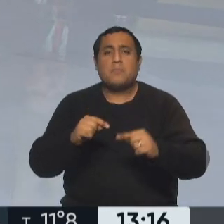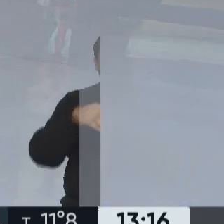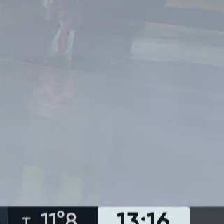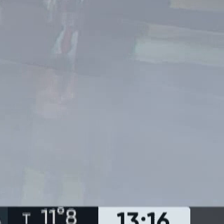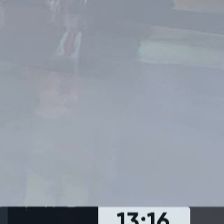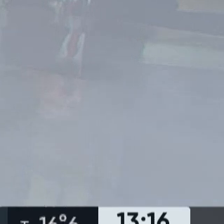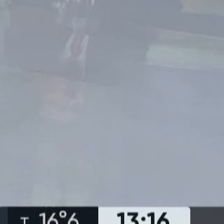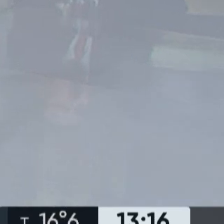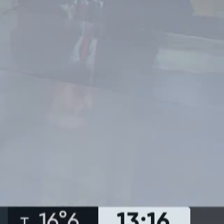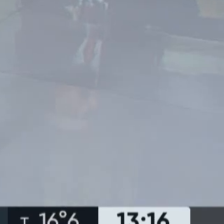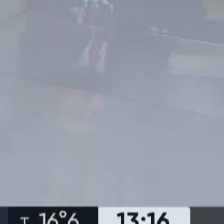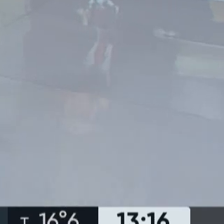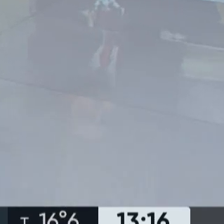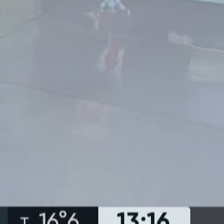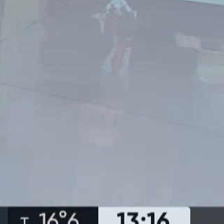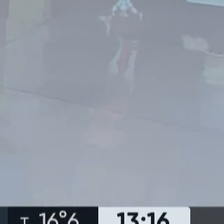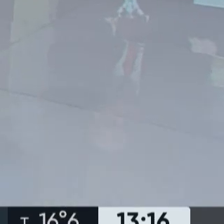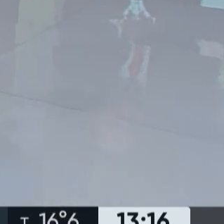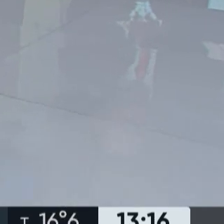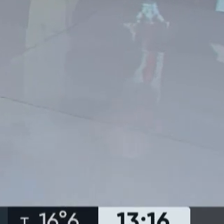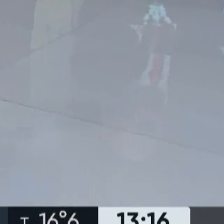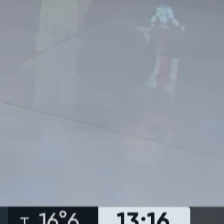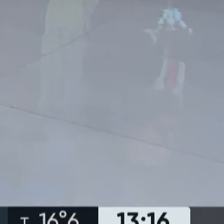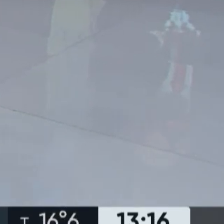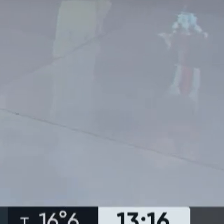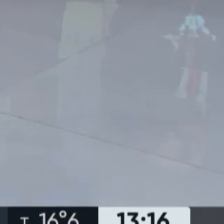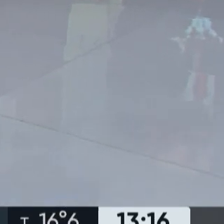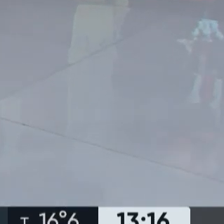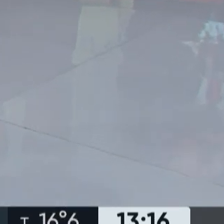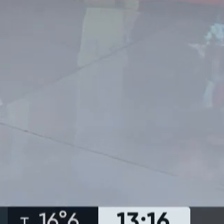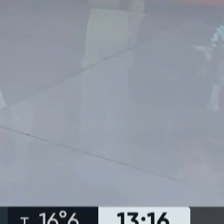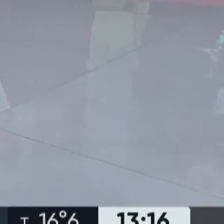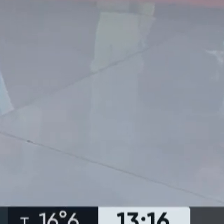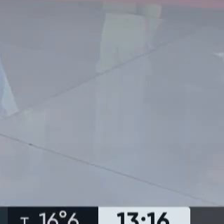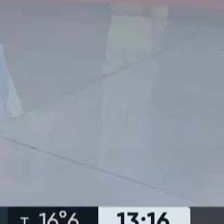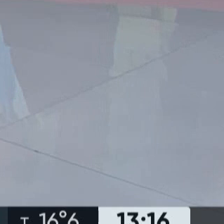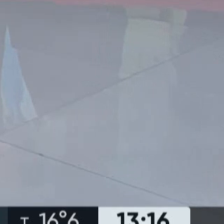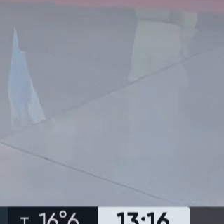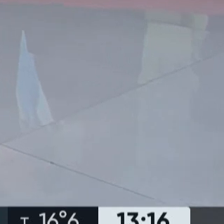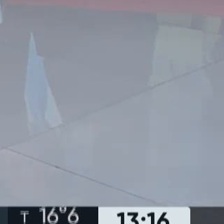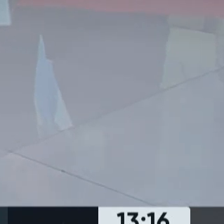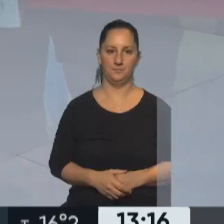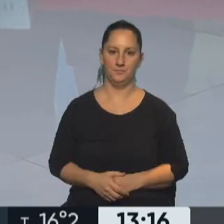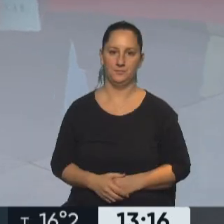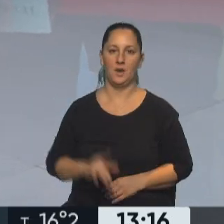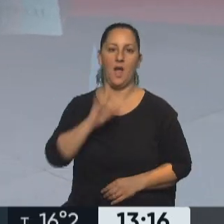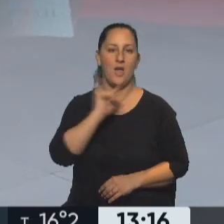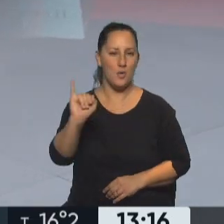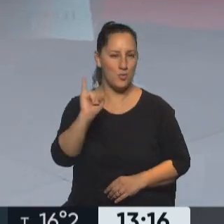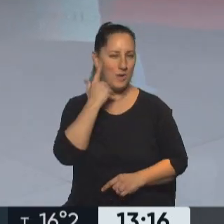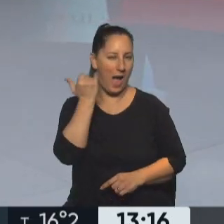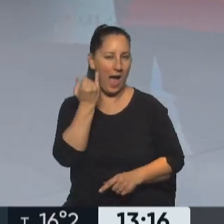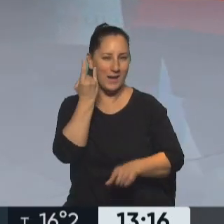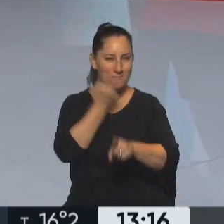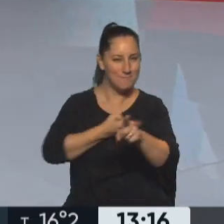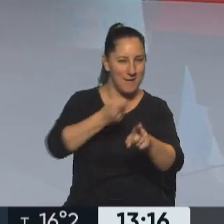obelisco y el Palacio de Justicia y los tribunales porque están cuestionando a la Corte, pero también denuncian un armado de persecución